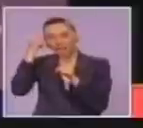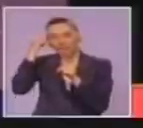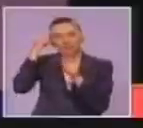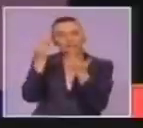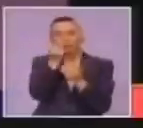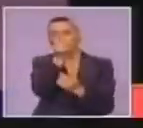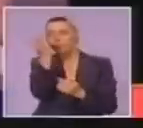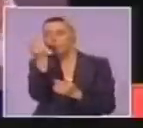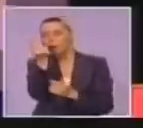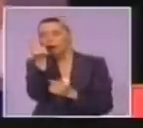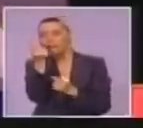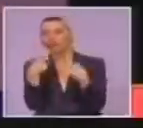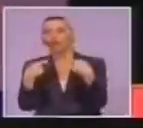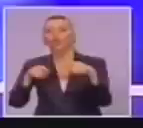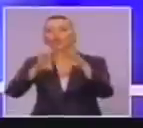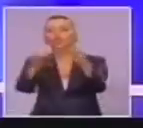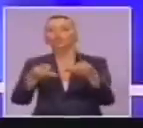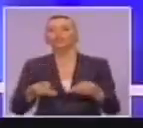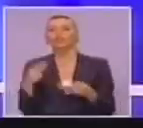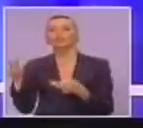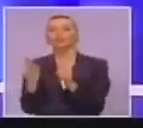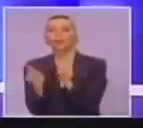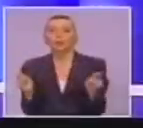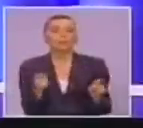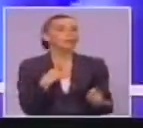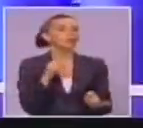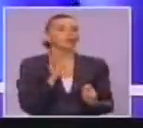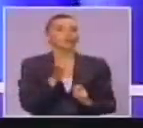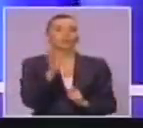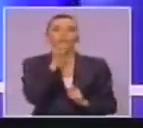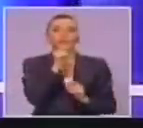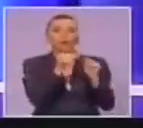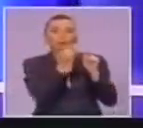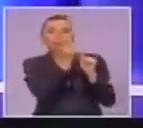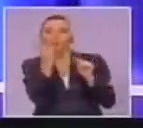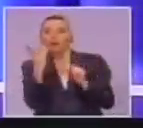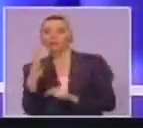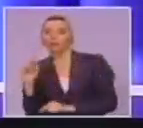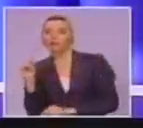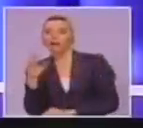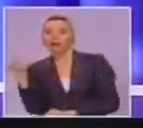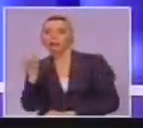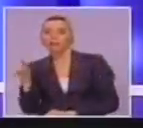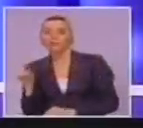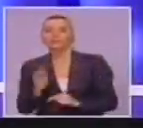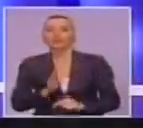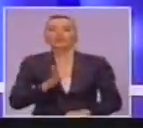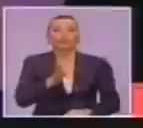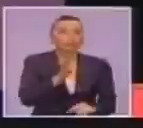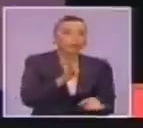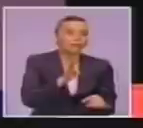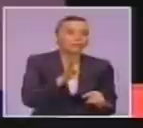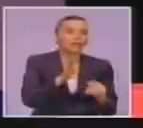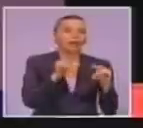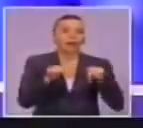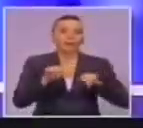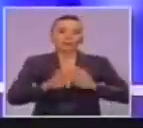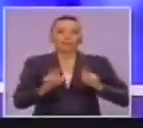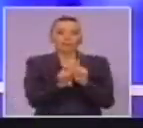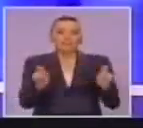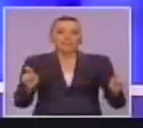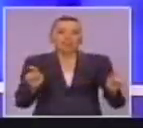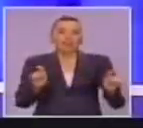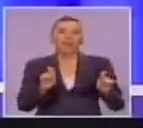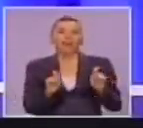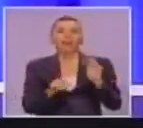cabeza respecto al costo total de la campaña. No tengo todavía la cifra, no. Beatriz, porque como le digo, estamos todavía terminando, ¿no es verdad?